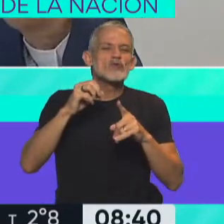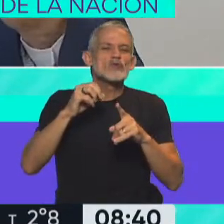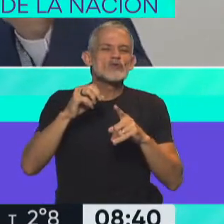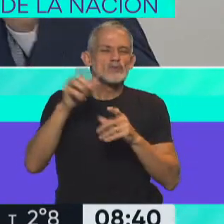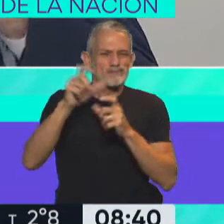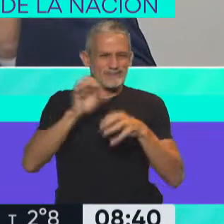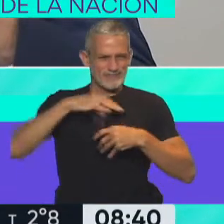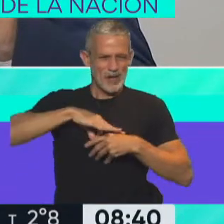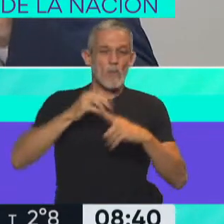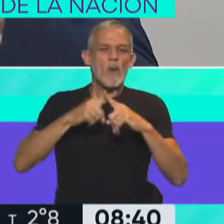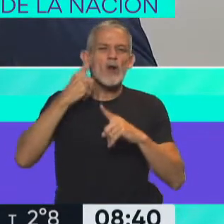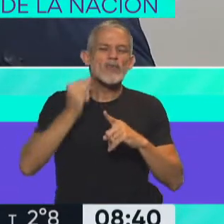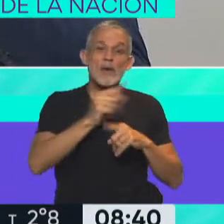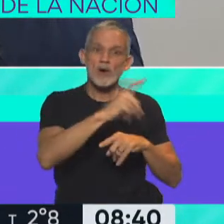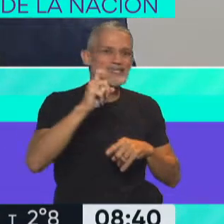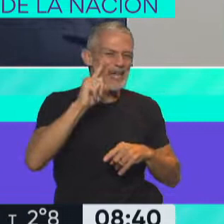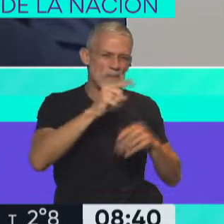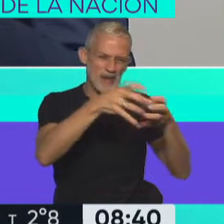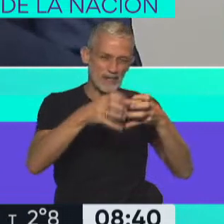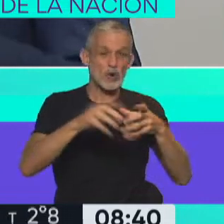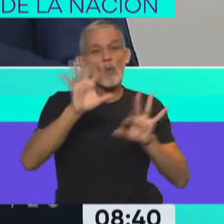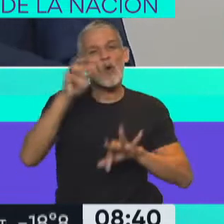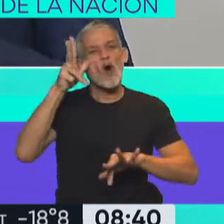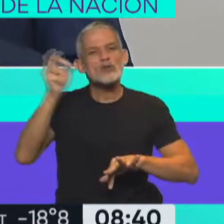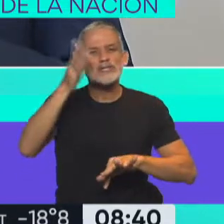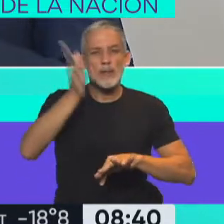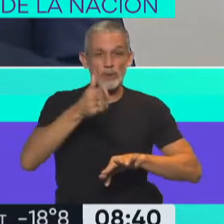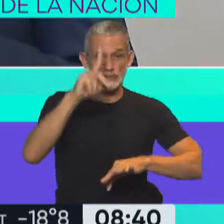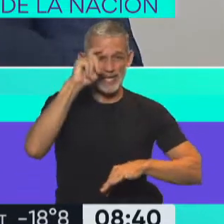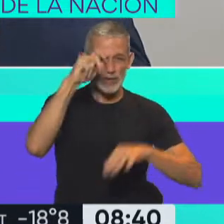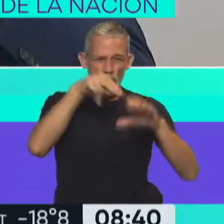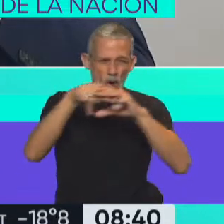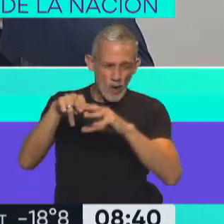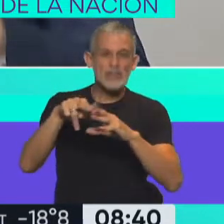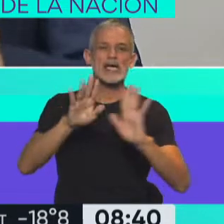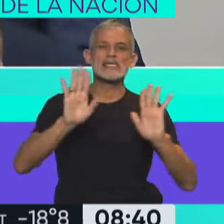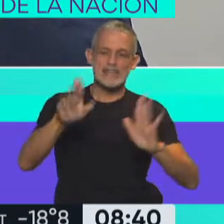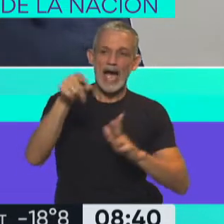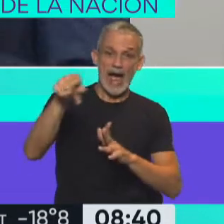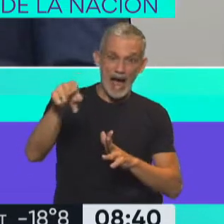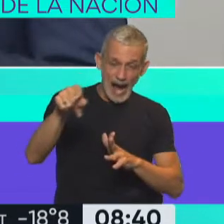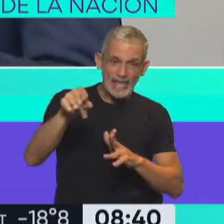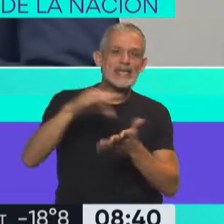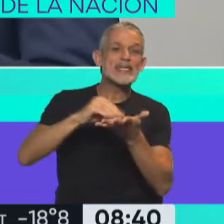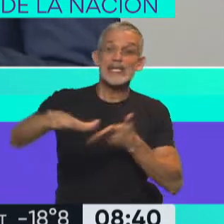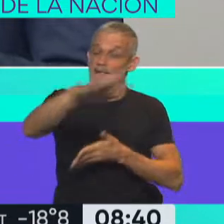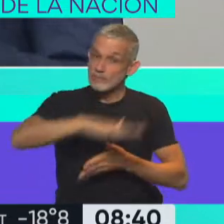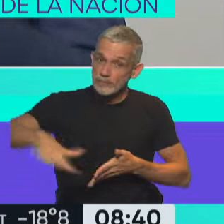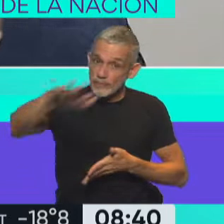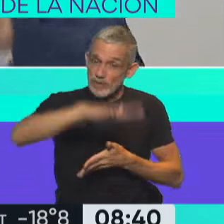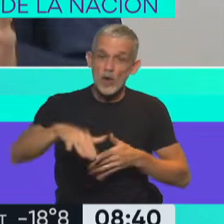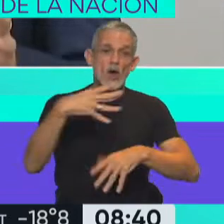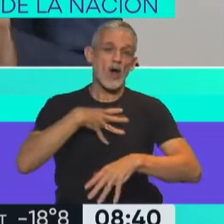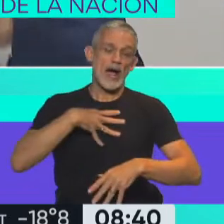100.000 habitantes o tienen más de 80% de ocupación de las camas de cuidados intensivos, son los únicos territorios donde las